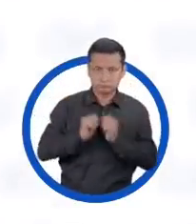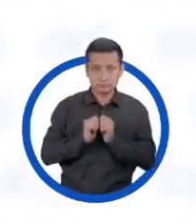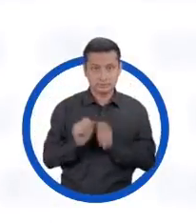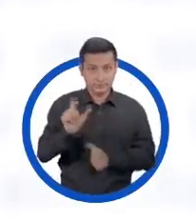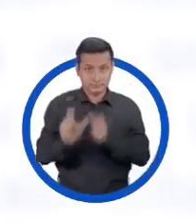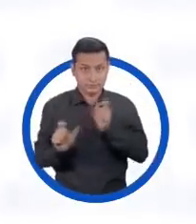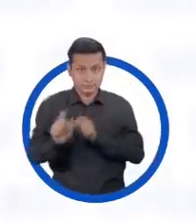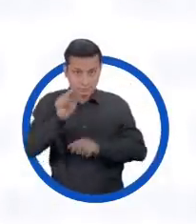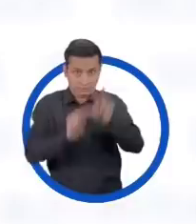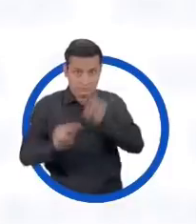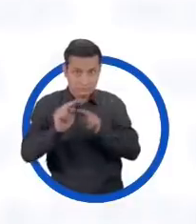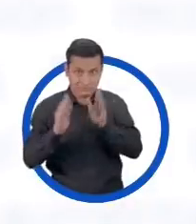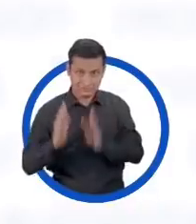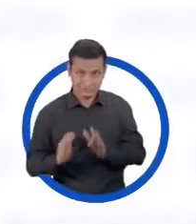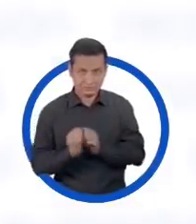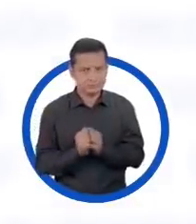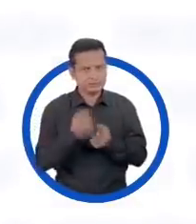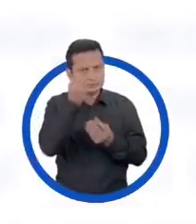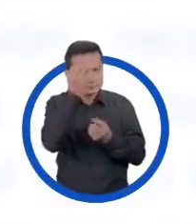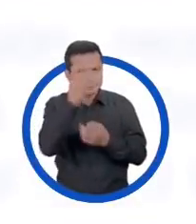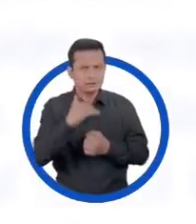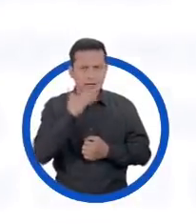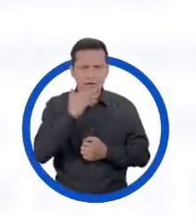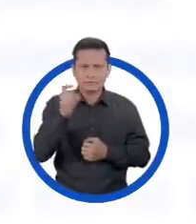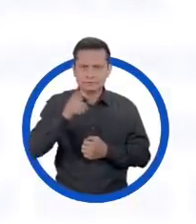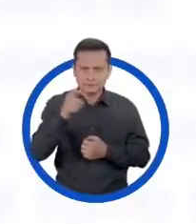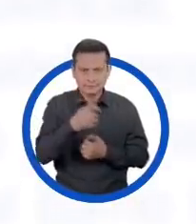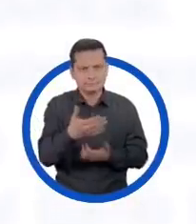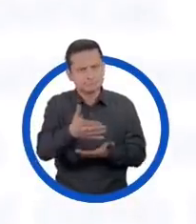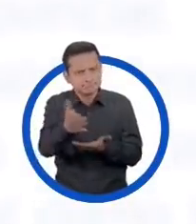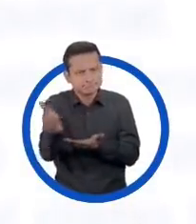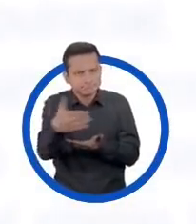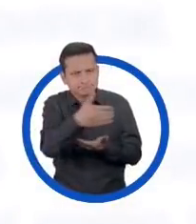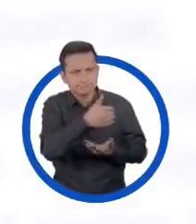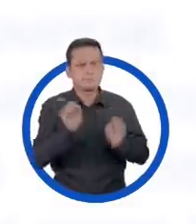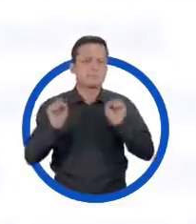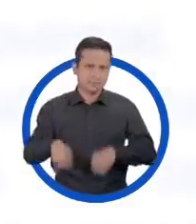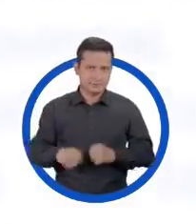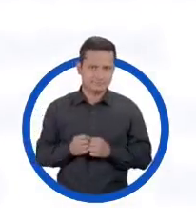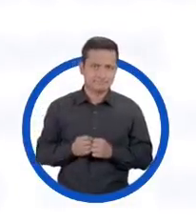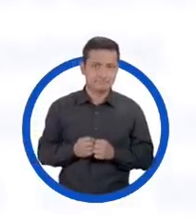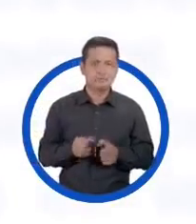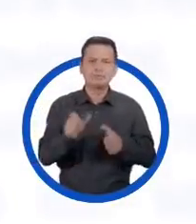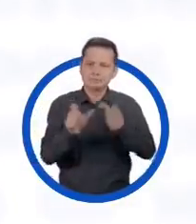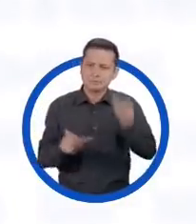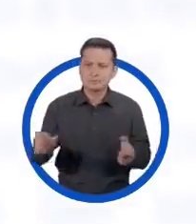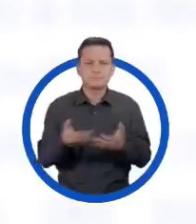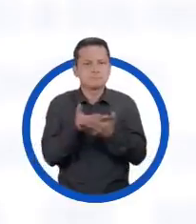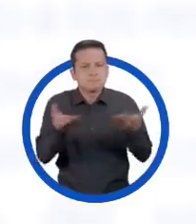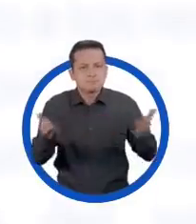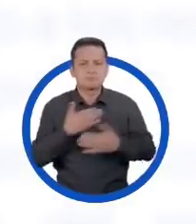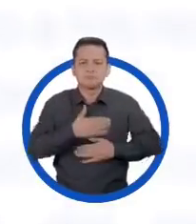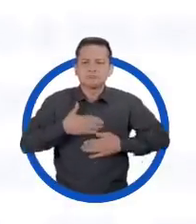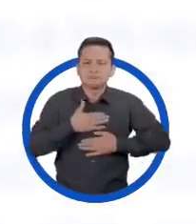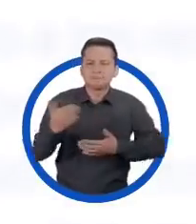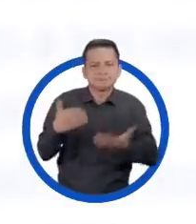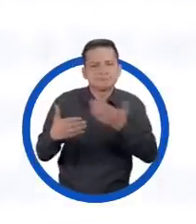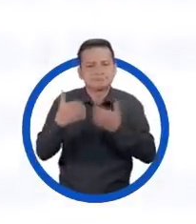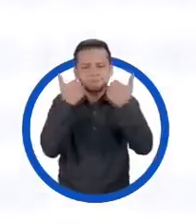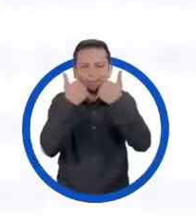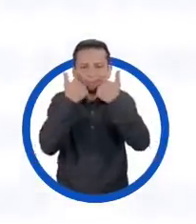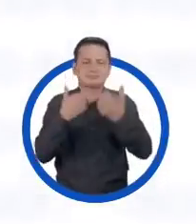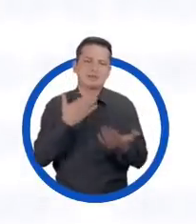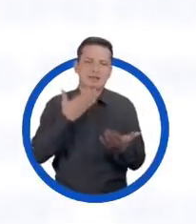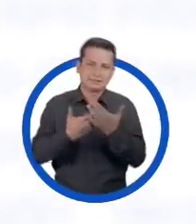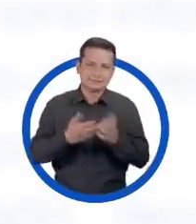las y los observadores recolectar la información necesaria para llevar a cabo su trabajo, así como al pueblo ecuatoriano por su